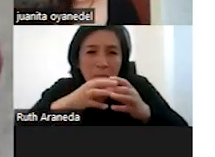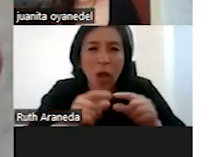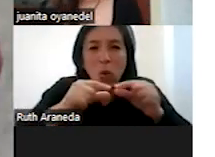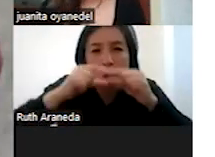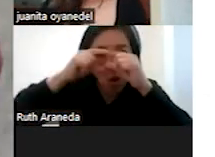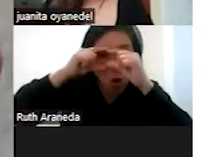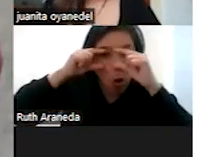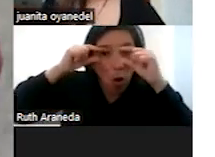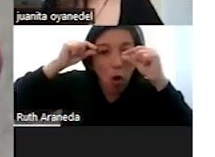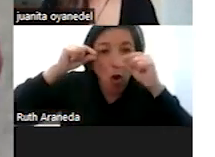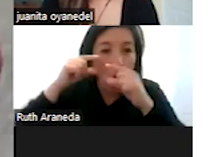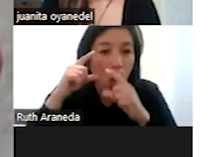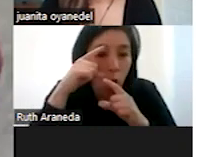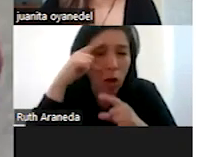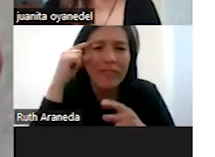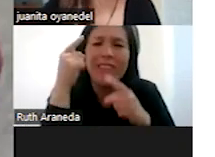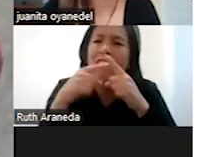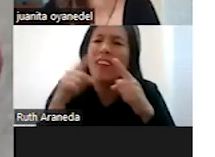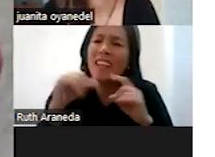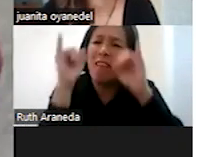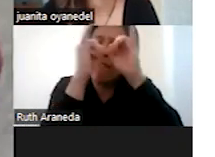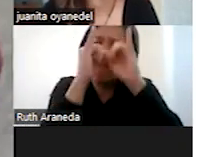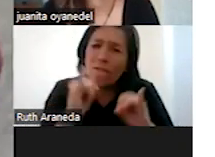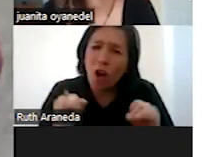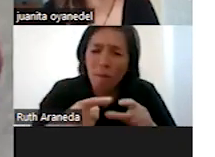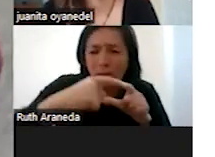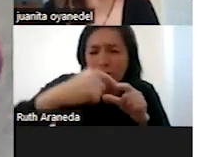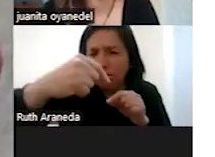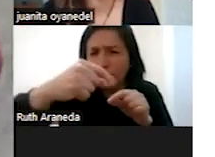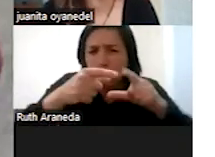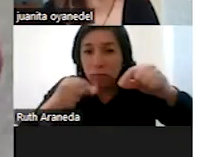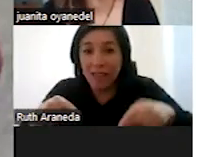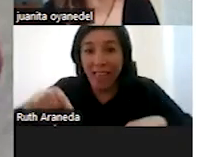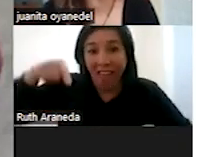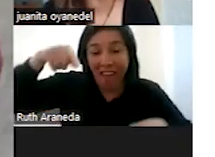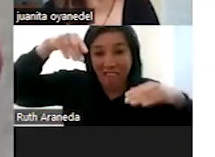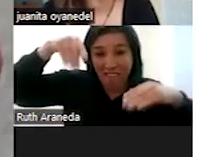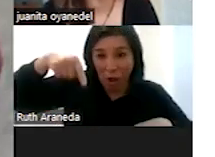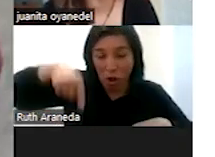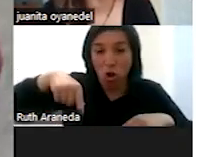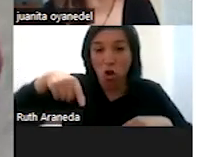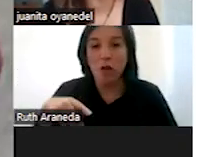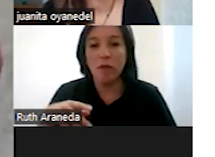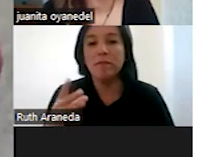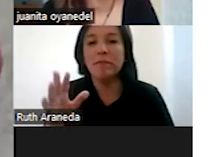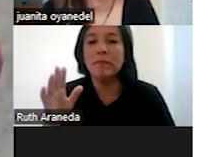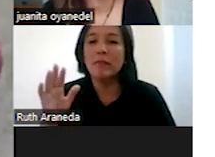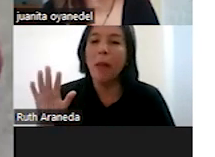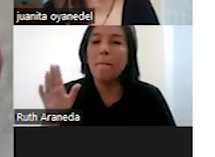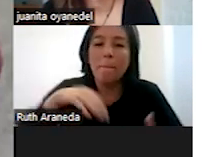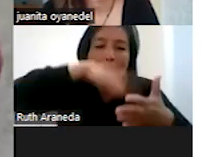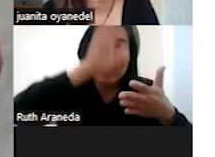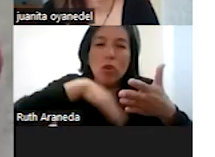que se llama. Diferentes tipos de inciso punteado. Y una ahí a la derecha abajo, que es una pintura iridiscente con